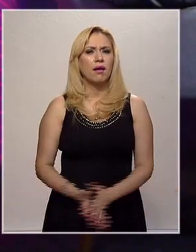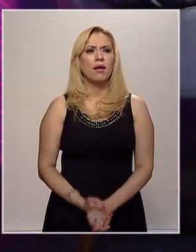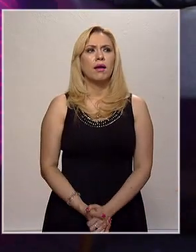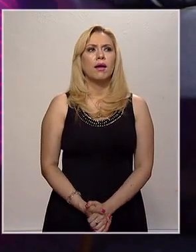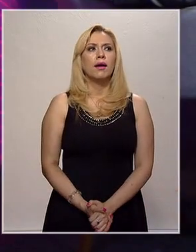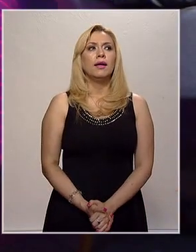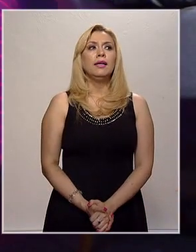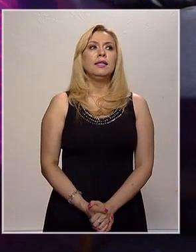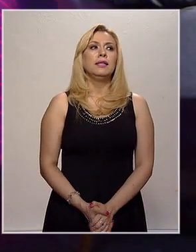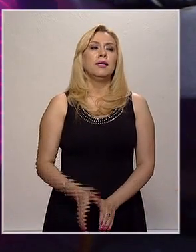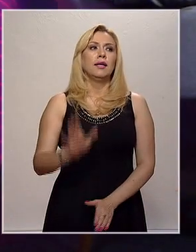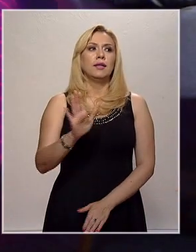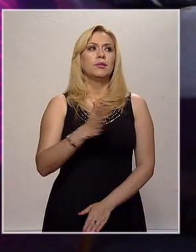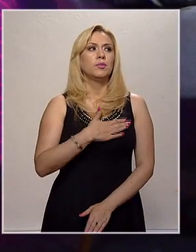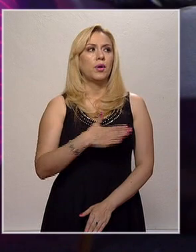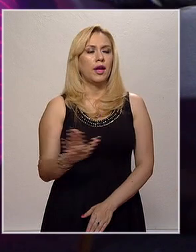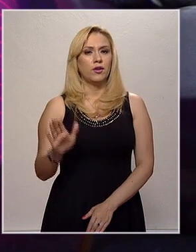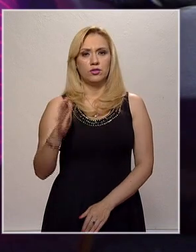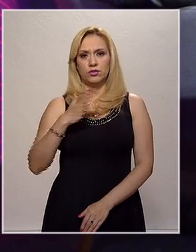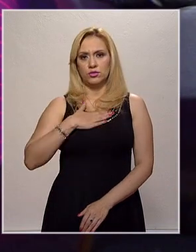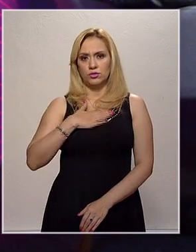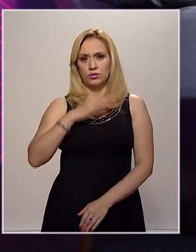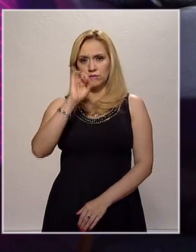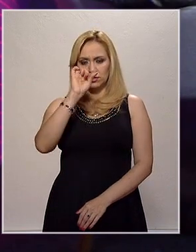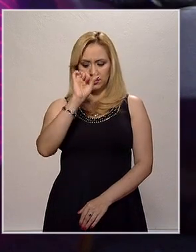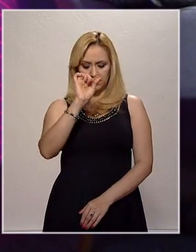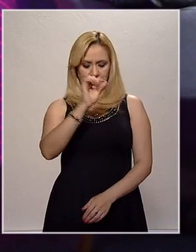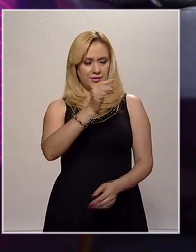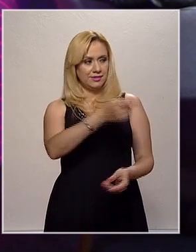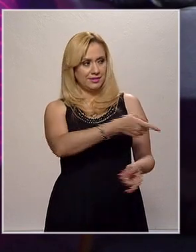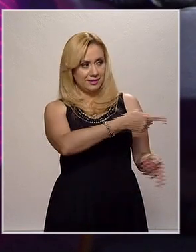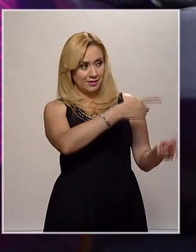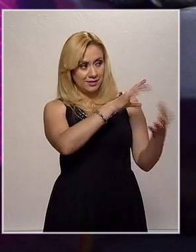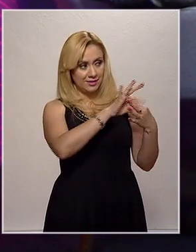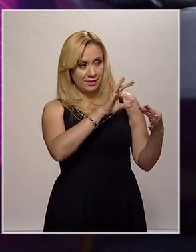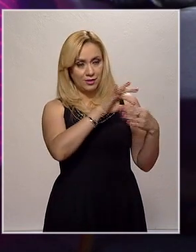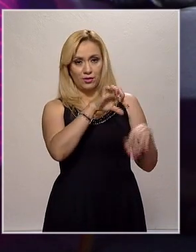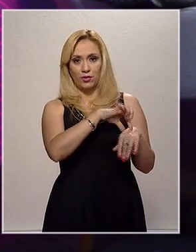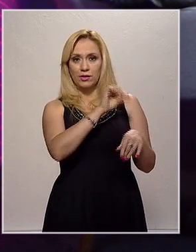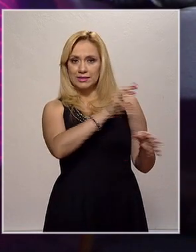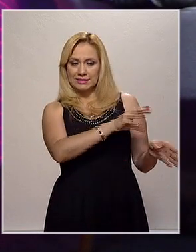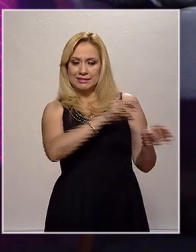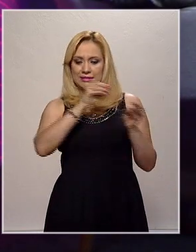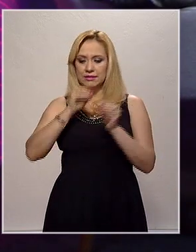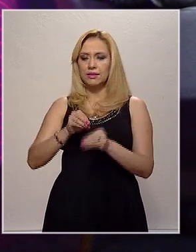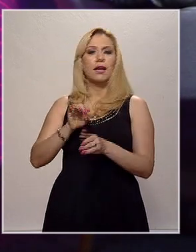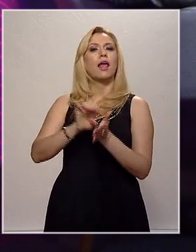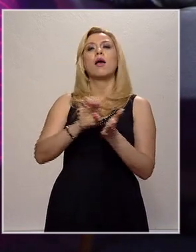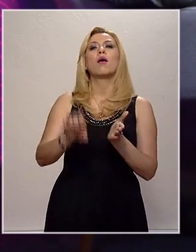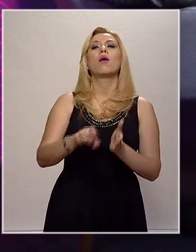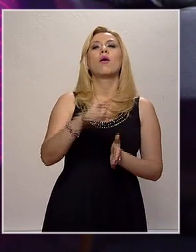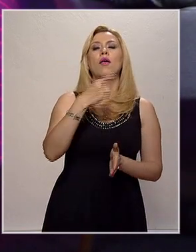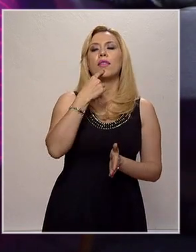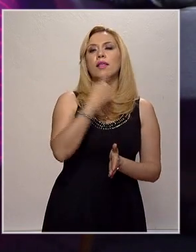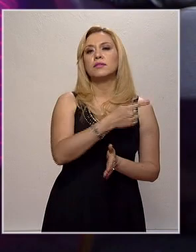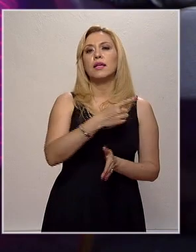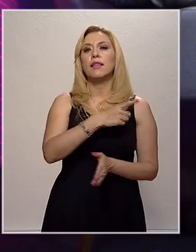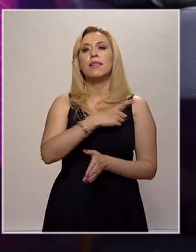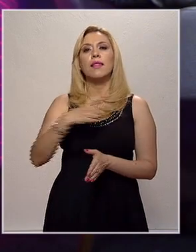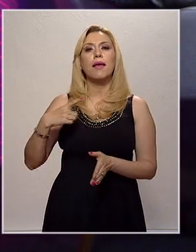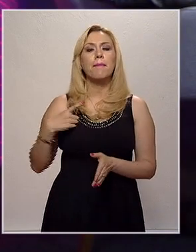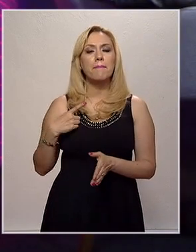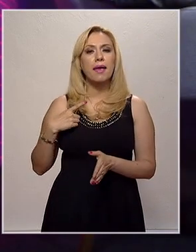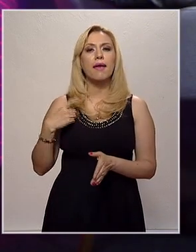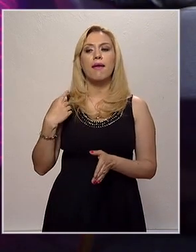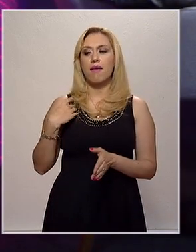acá para dar respuesta voy a tomar prestado un poco una explicación del doctor Castro. Por ejemplo, usted hace la precisión de que tenemos que ser muy